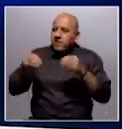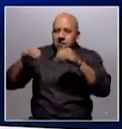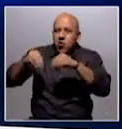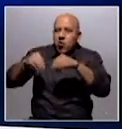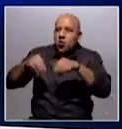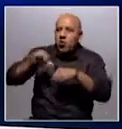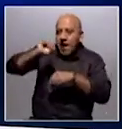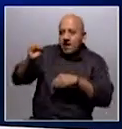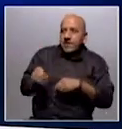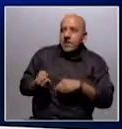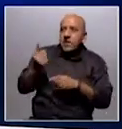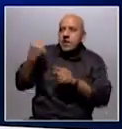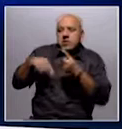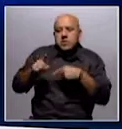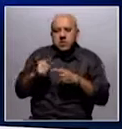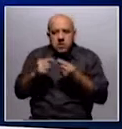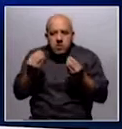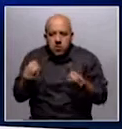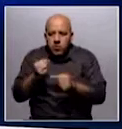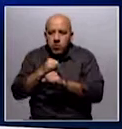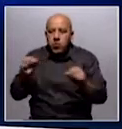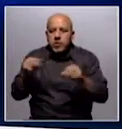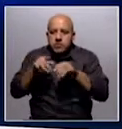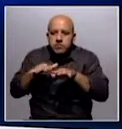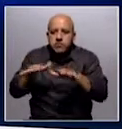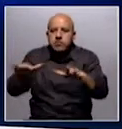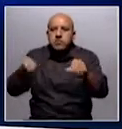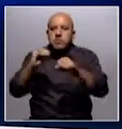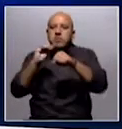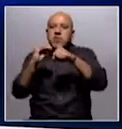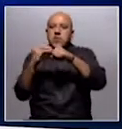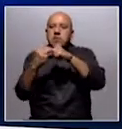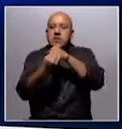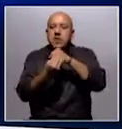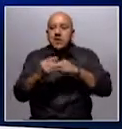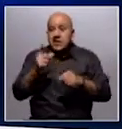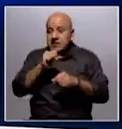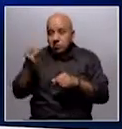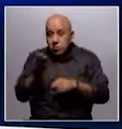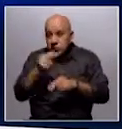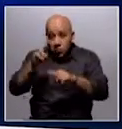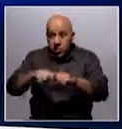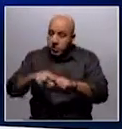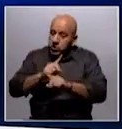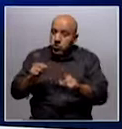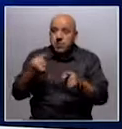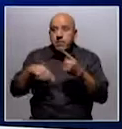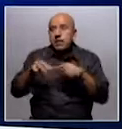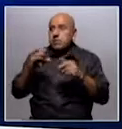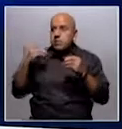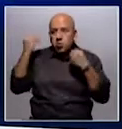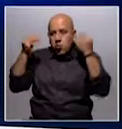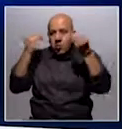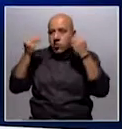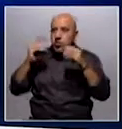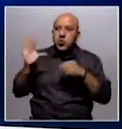no sabemos de verdad hasta dónde puede llegar este este virus que no es letal pero que evidentemente está mirando una alarma social